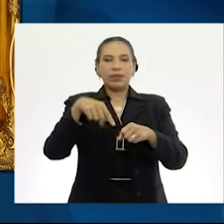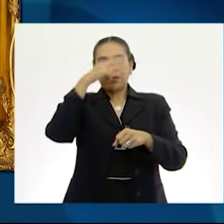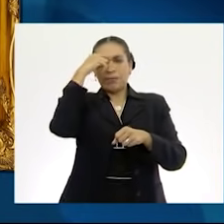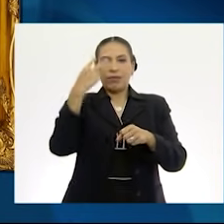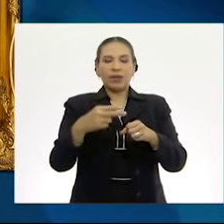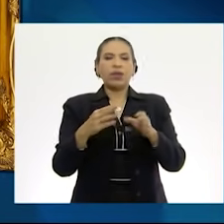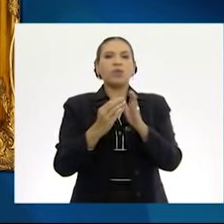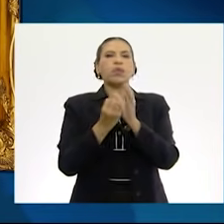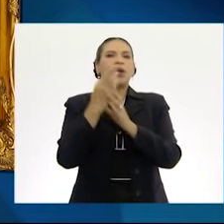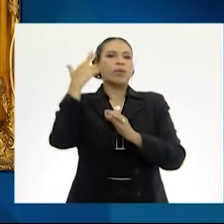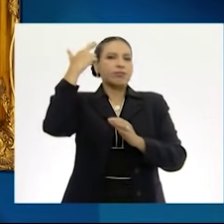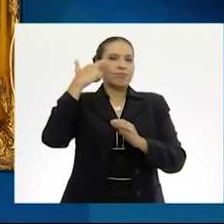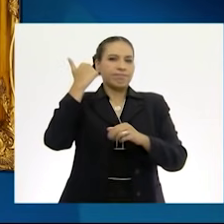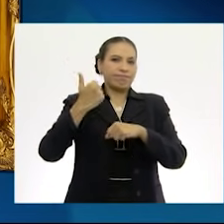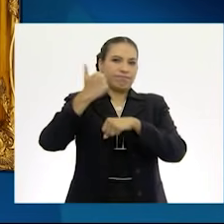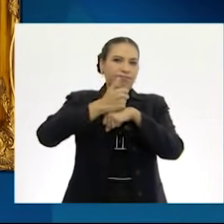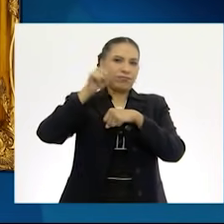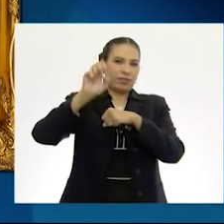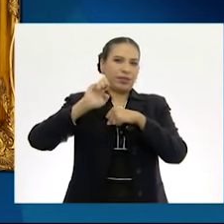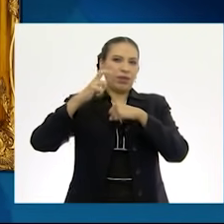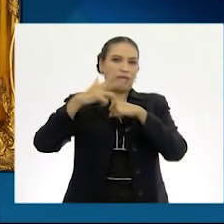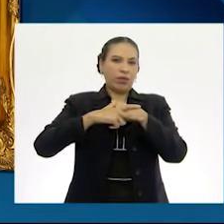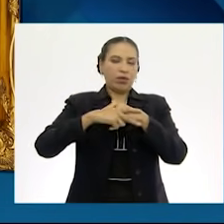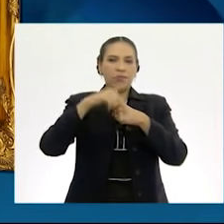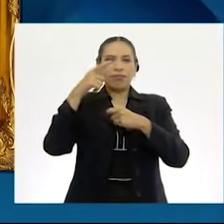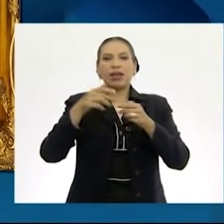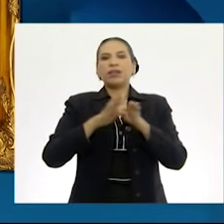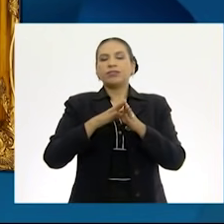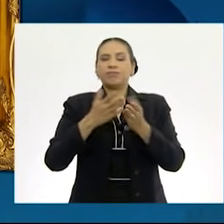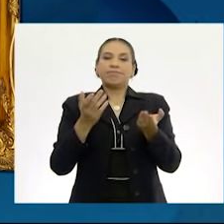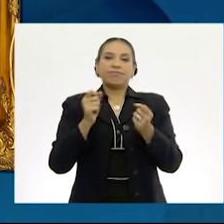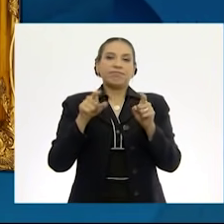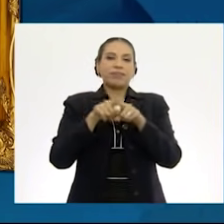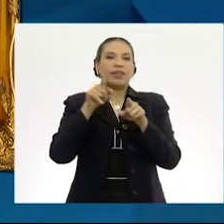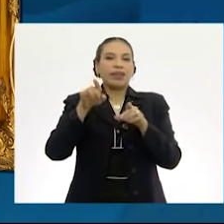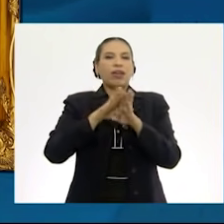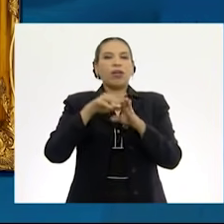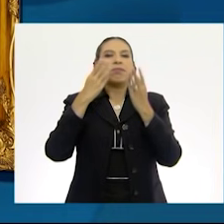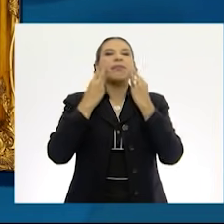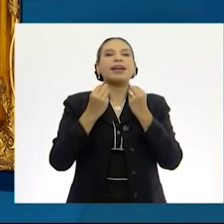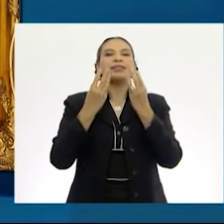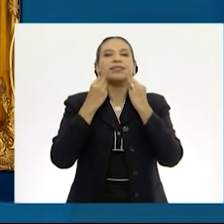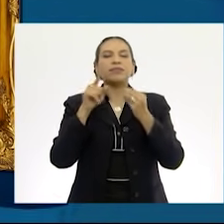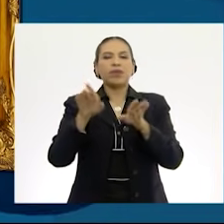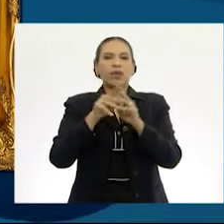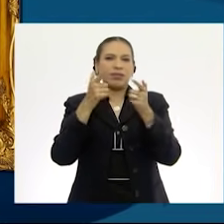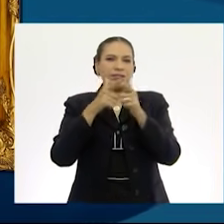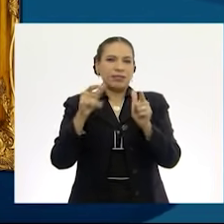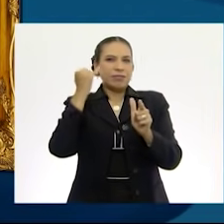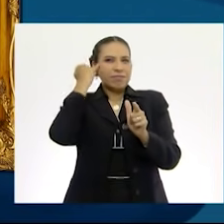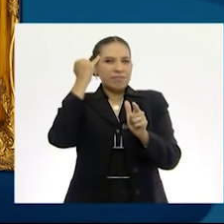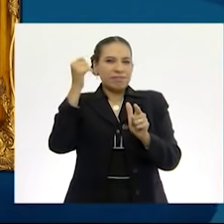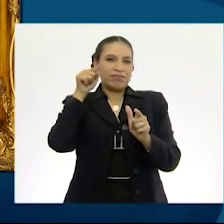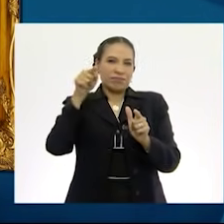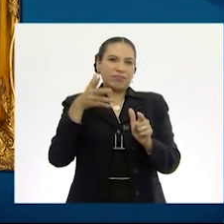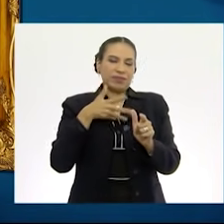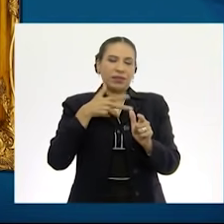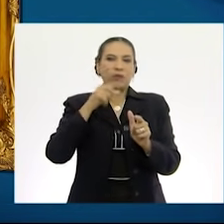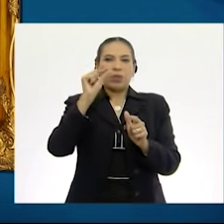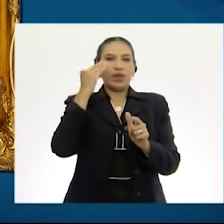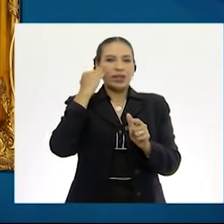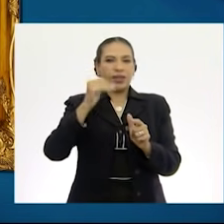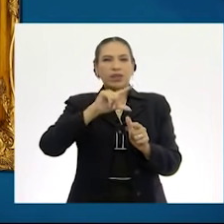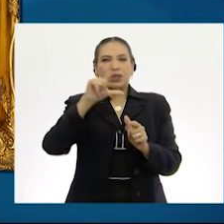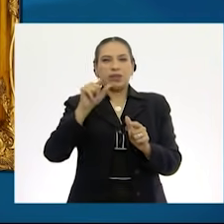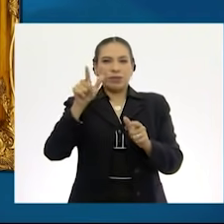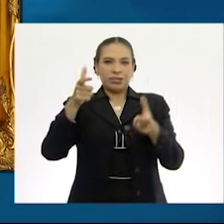México una monarquía europea. Paradójicamente, Maximiliano era un liberal convencido y al poco tiempo de